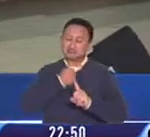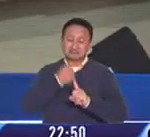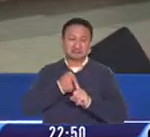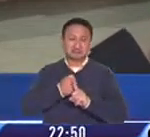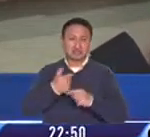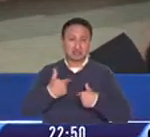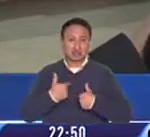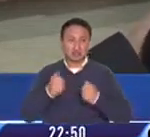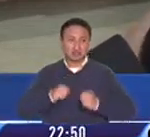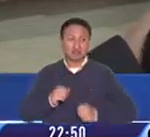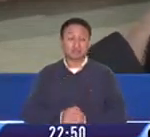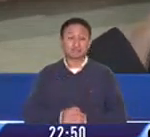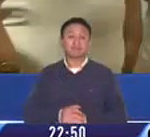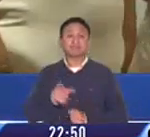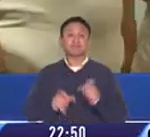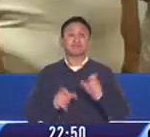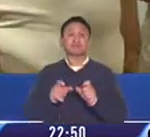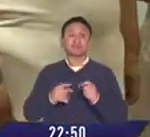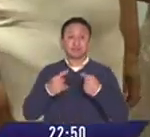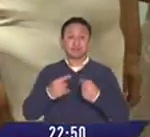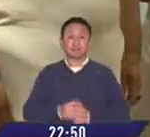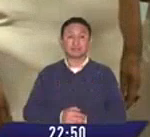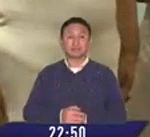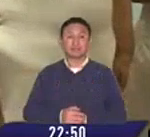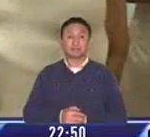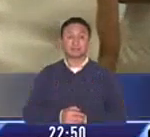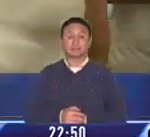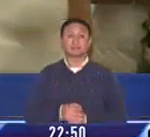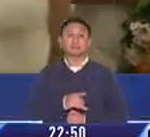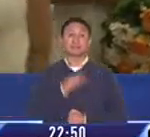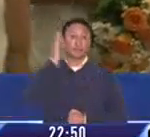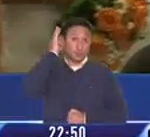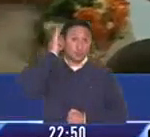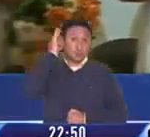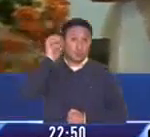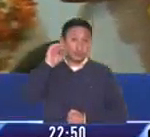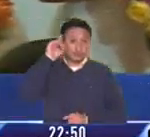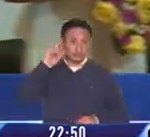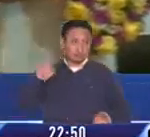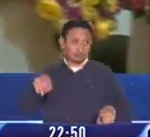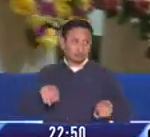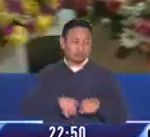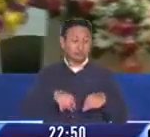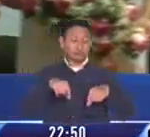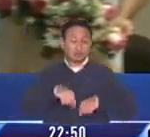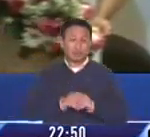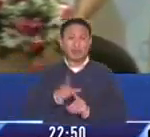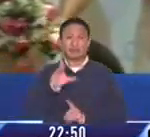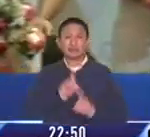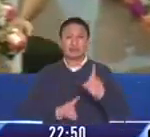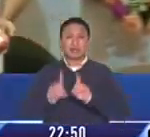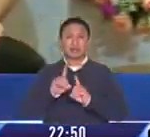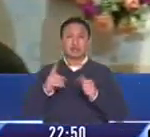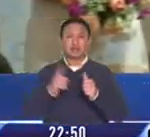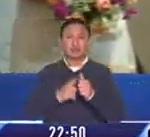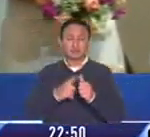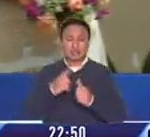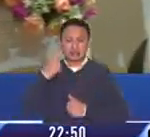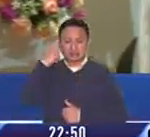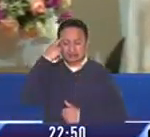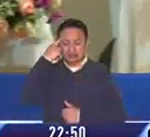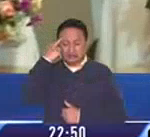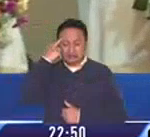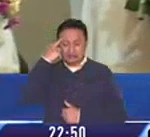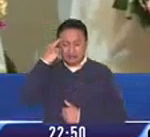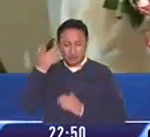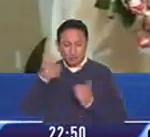una fuente de inspiración para más guerreros. Ellas, como muchas mujeres, concuerdan en que tras el diagnóstico lo primero que se les viene a la mente es